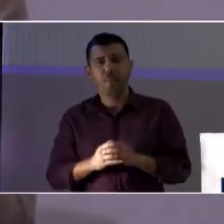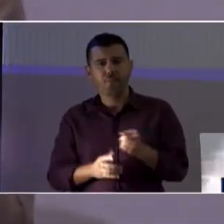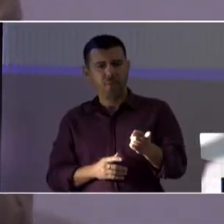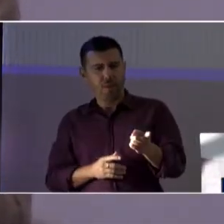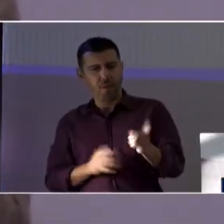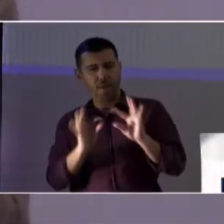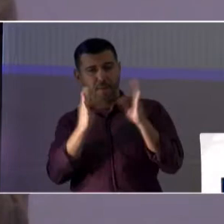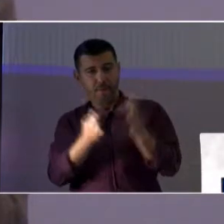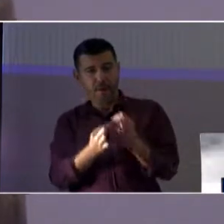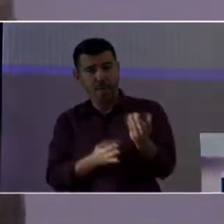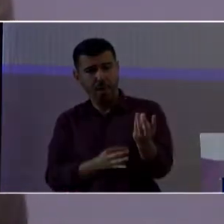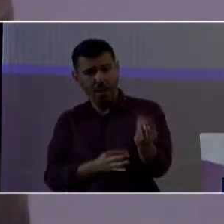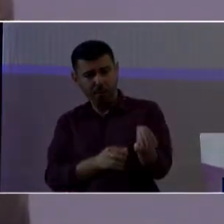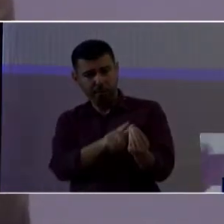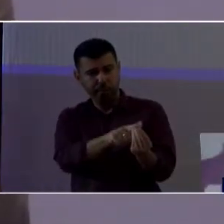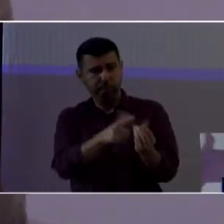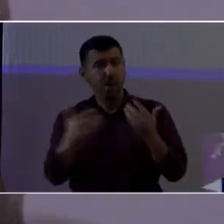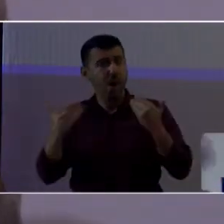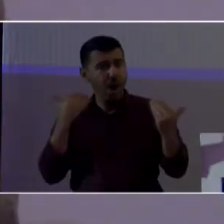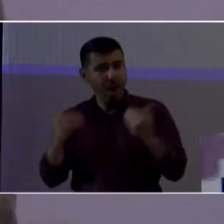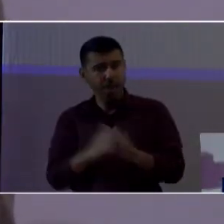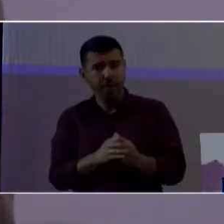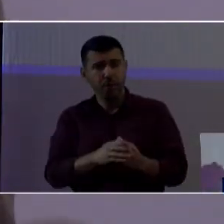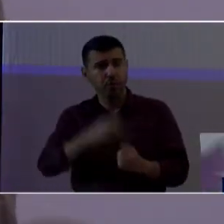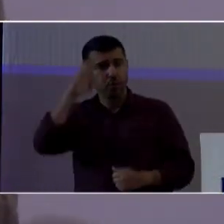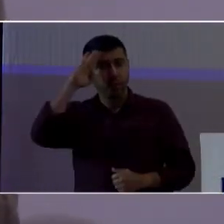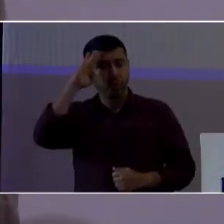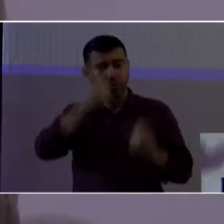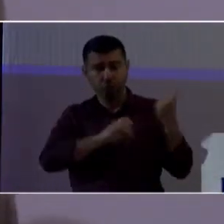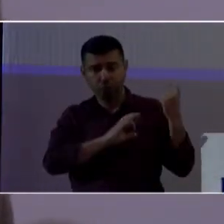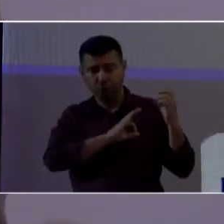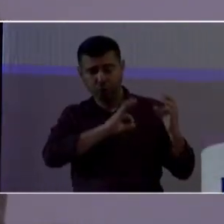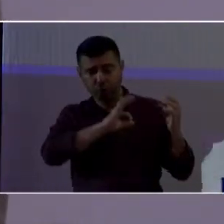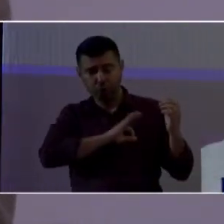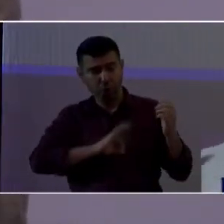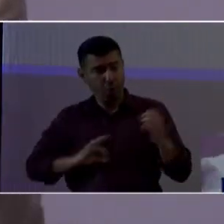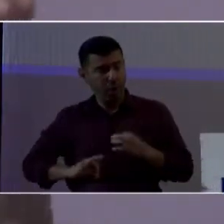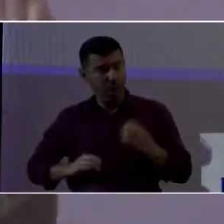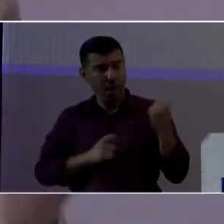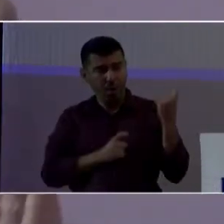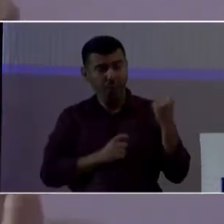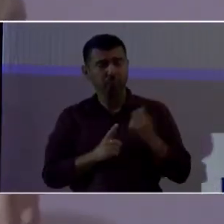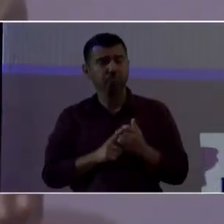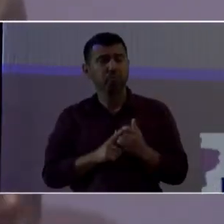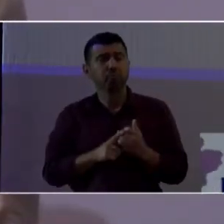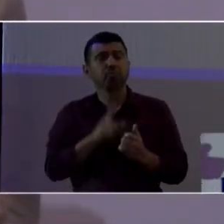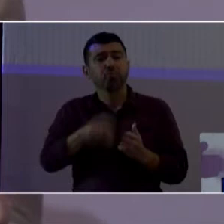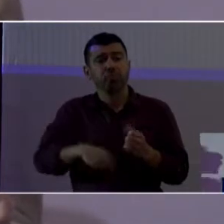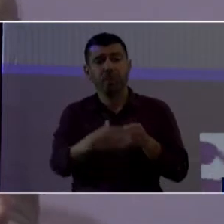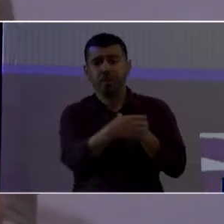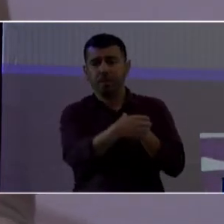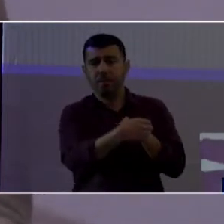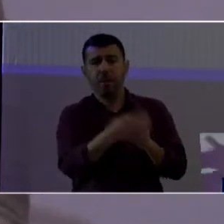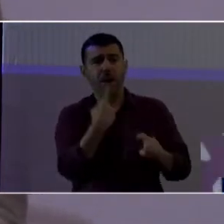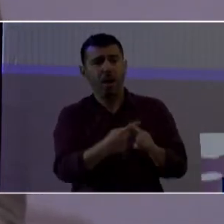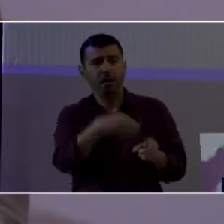profesional, hijo de la misma madre, un paraco o un miembro de la